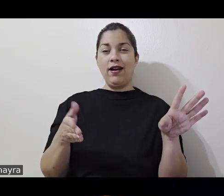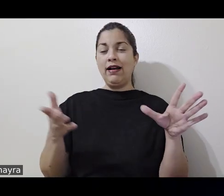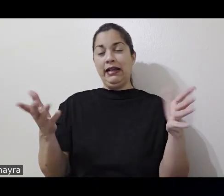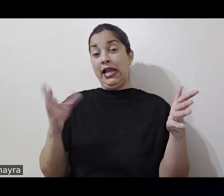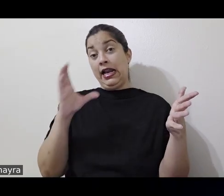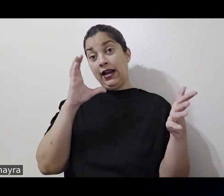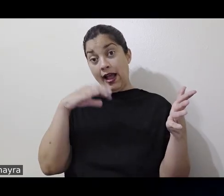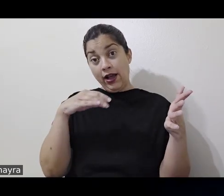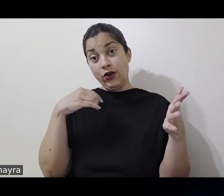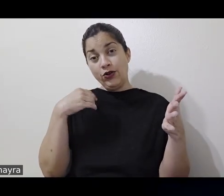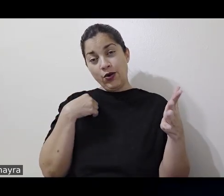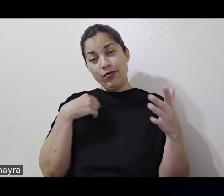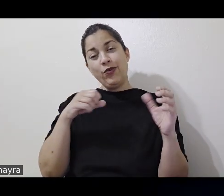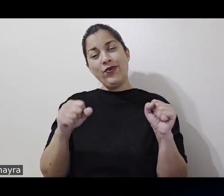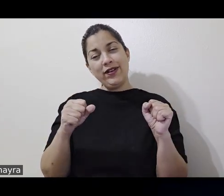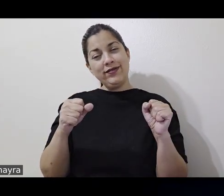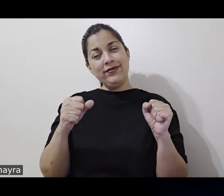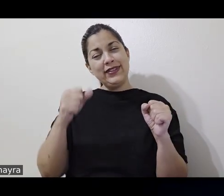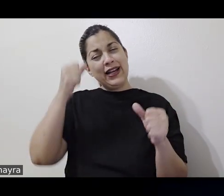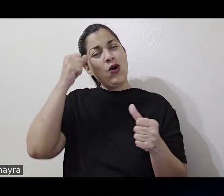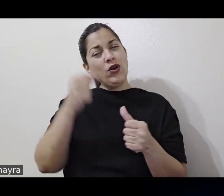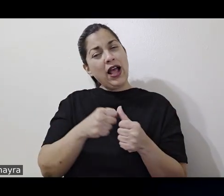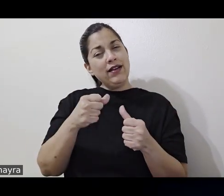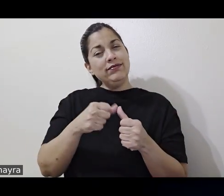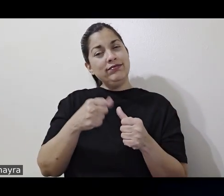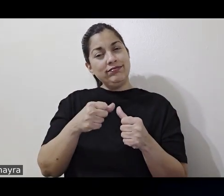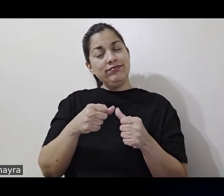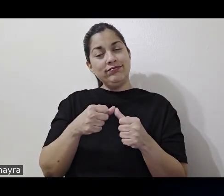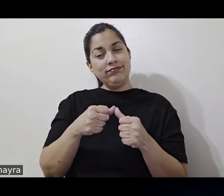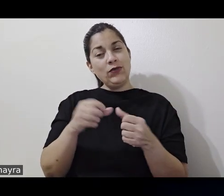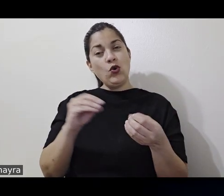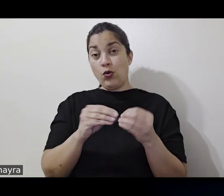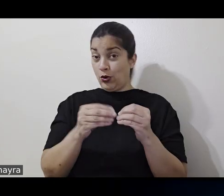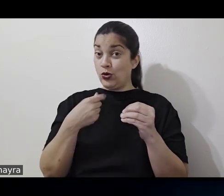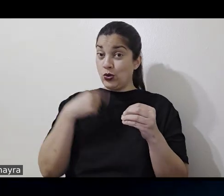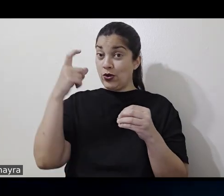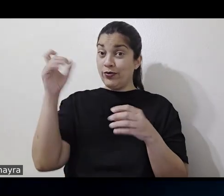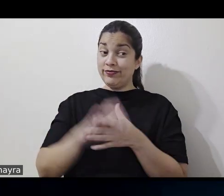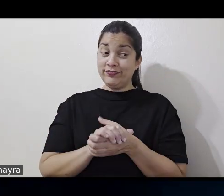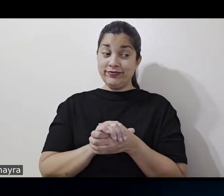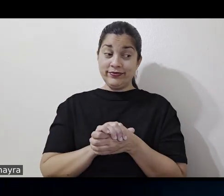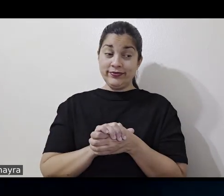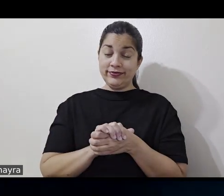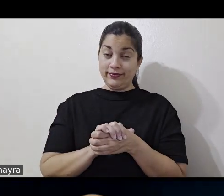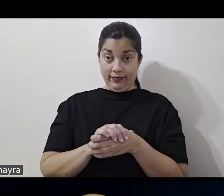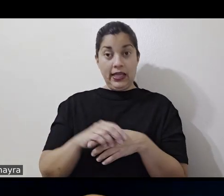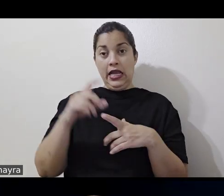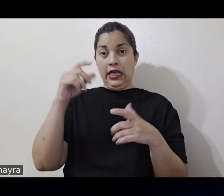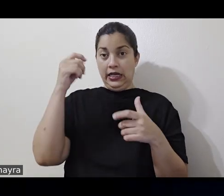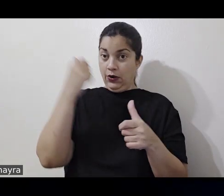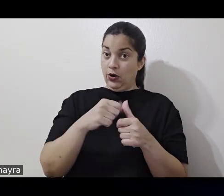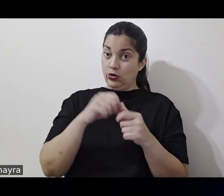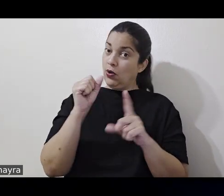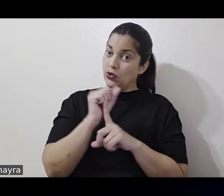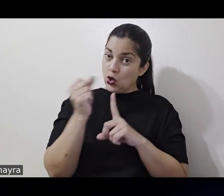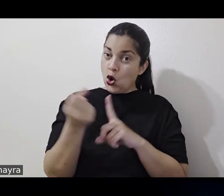la capacidad de recordarlas en el consciente, los números con los que sueño. Sí recuerdo situaciones, sí